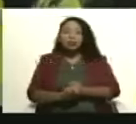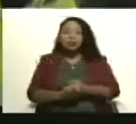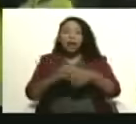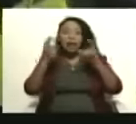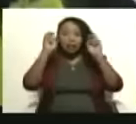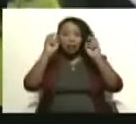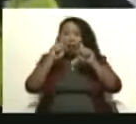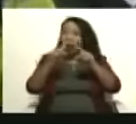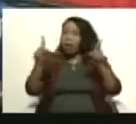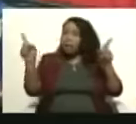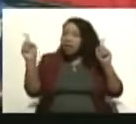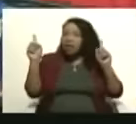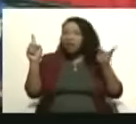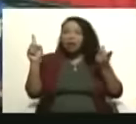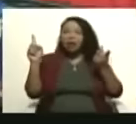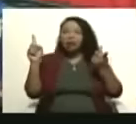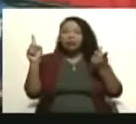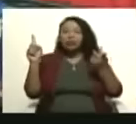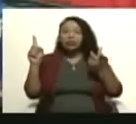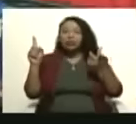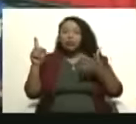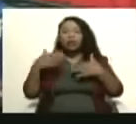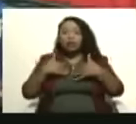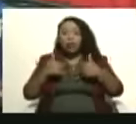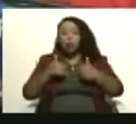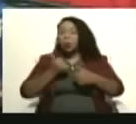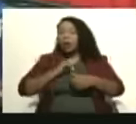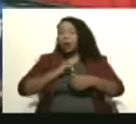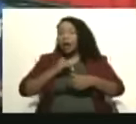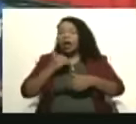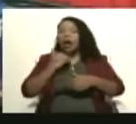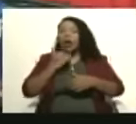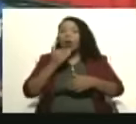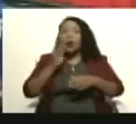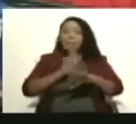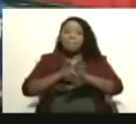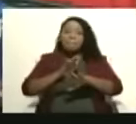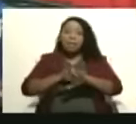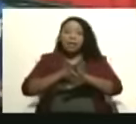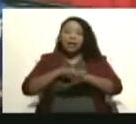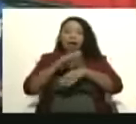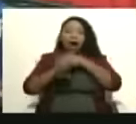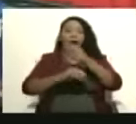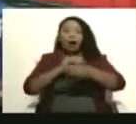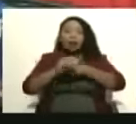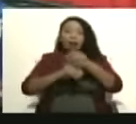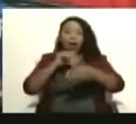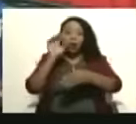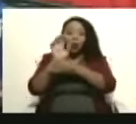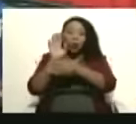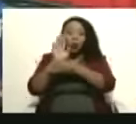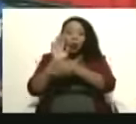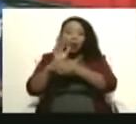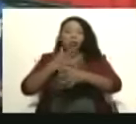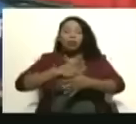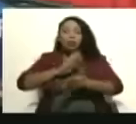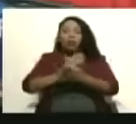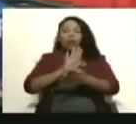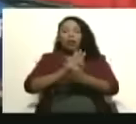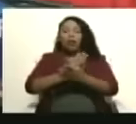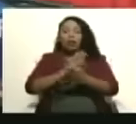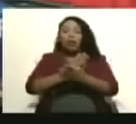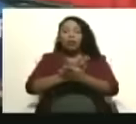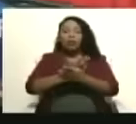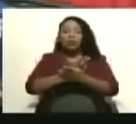ambiental, de carácter antrópico y cualquier evento que surja de manera de garantizar el bienestar, la tranquilidad y el sosiego del